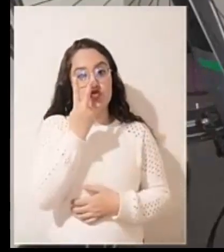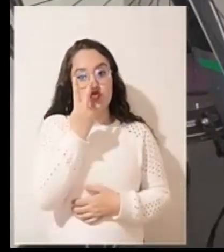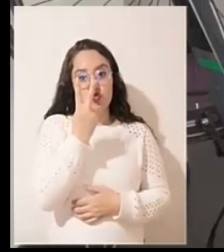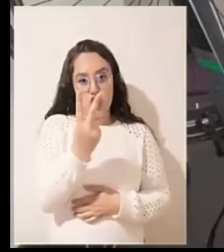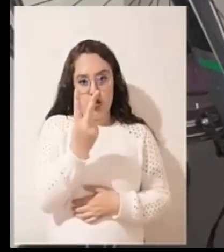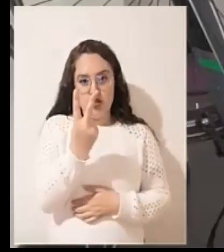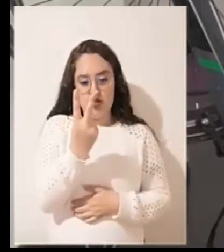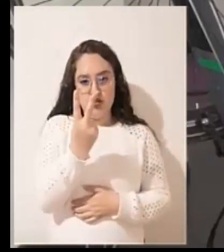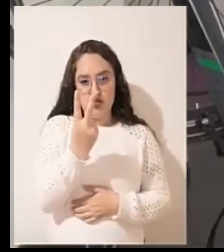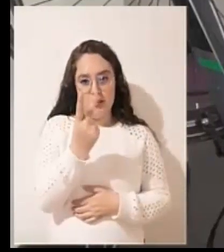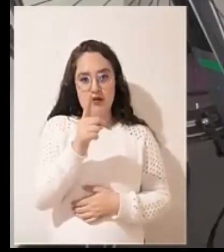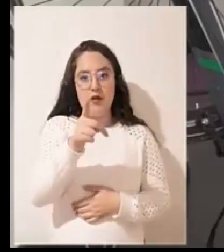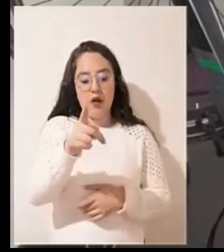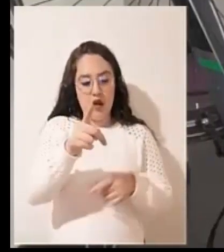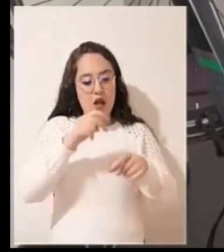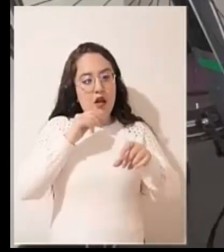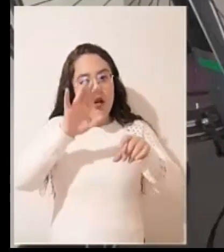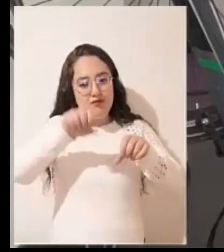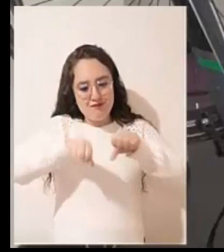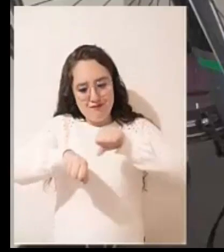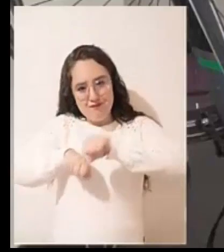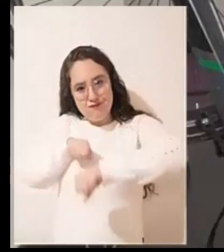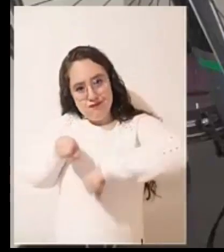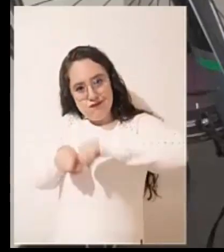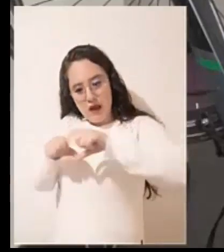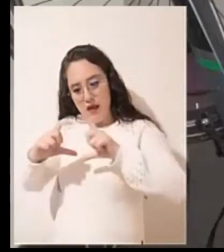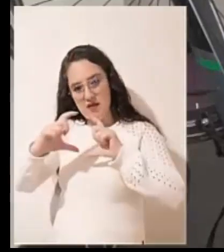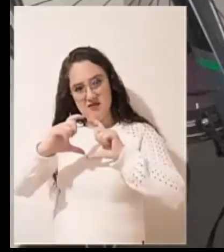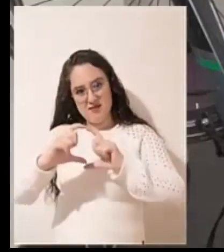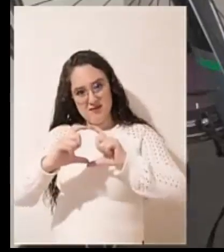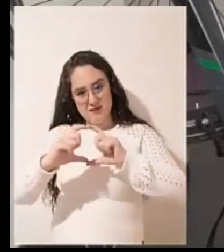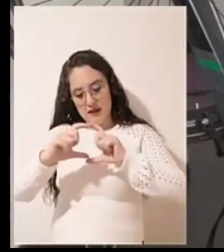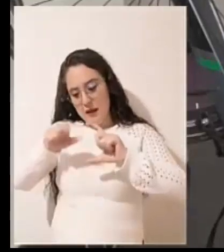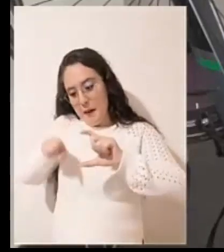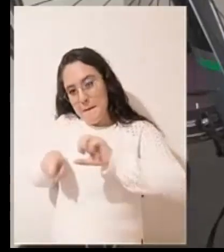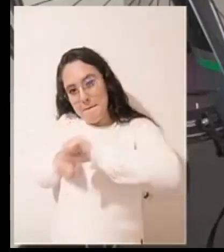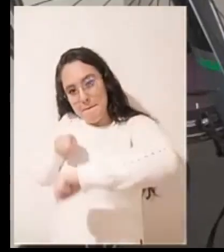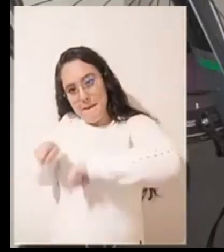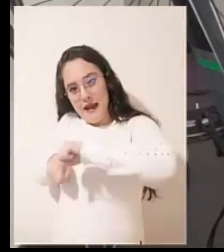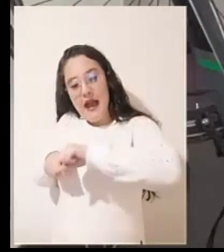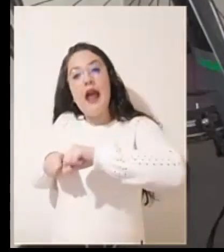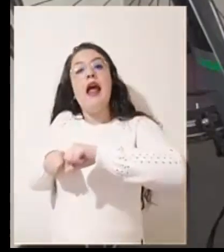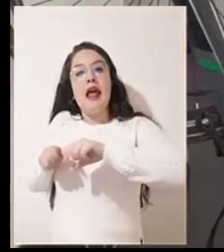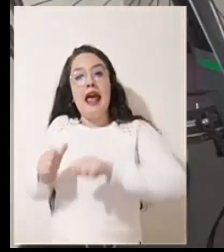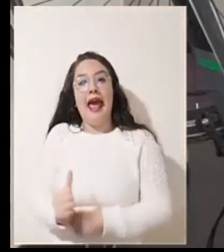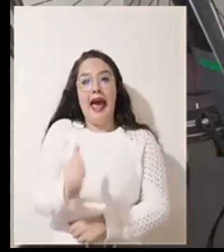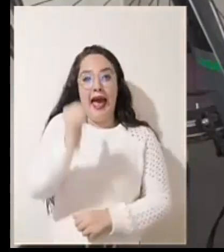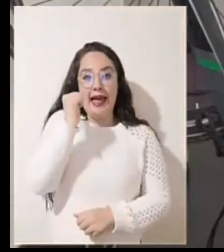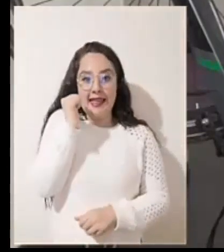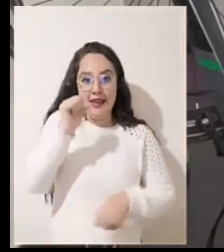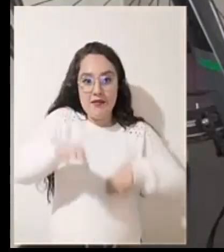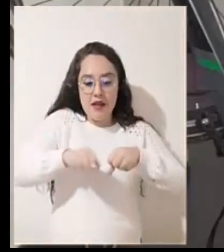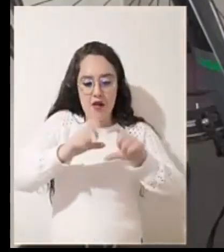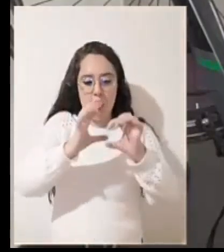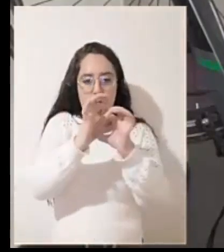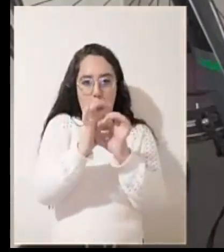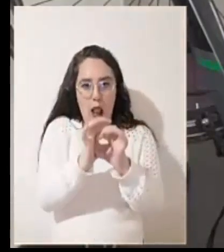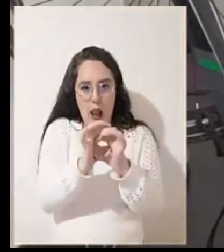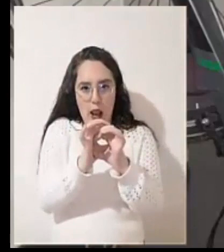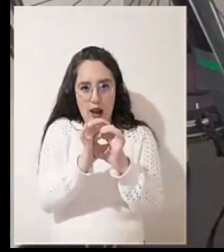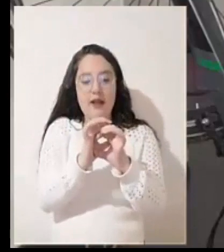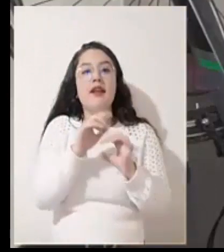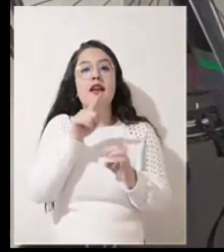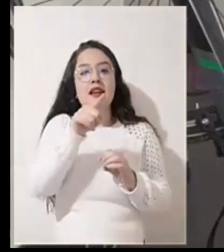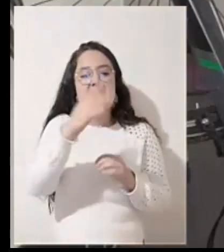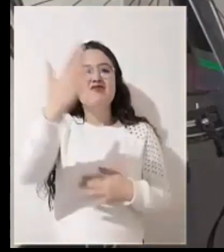piñones, un piñón en el centro, que es el que va conectado a los pedales, y un piñón más pequeño en la parte de atrás.